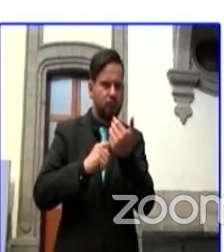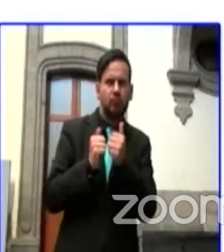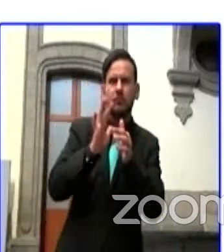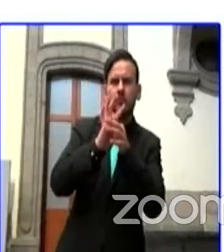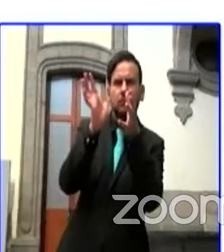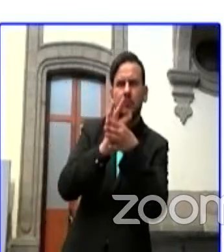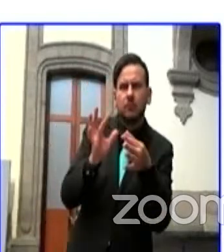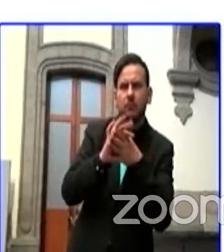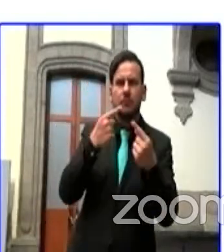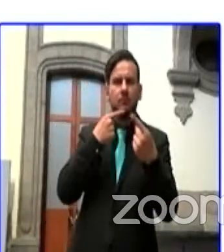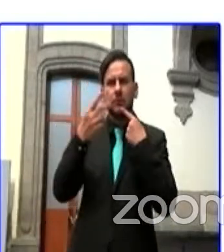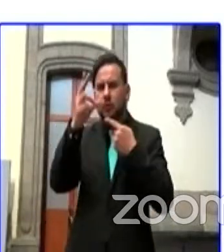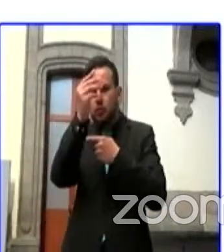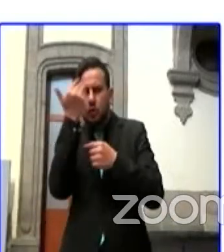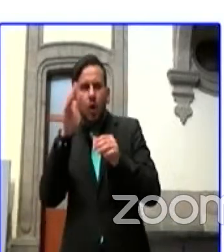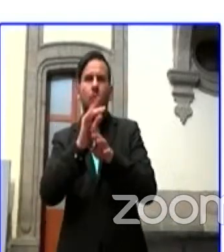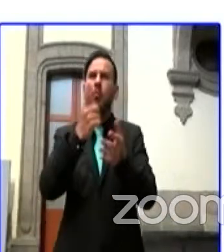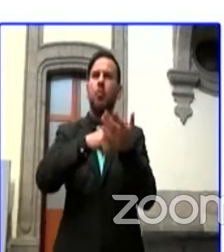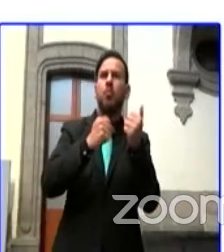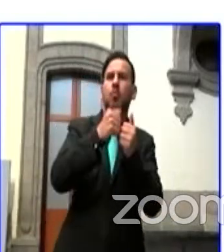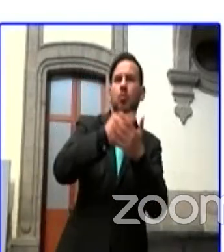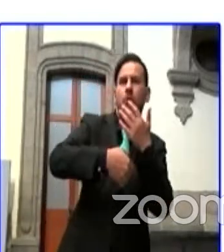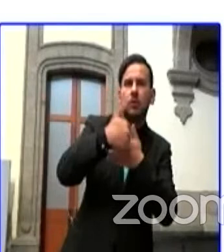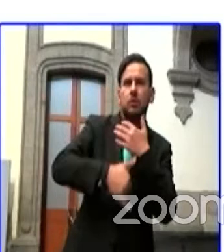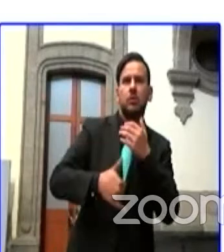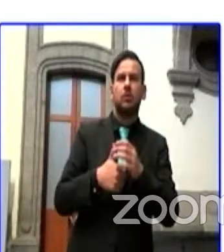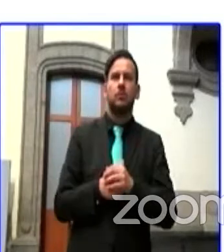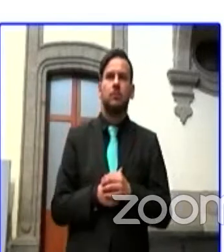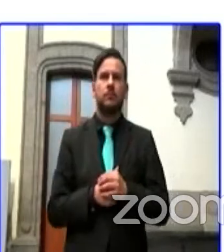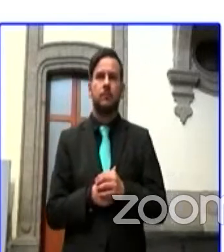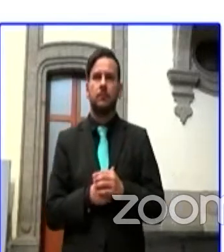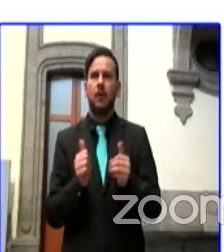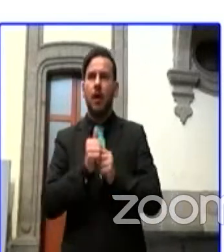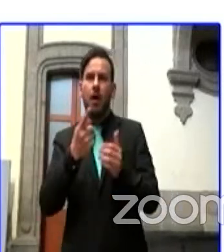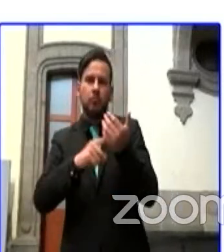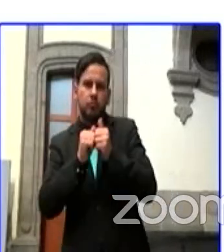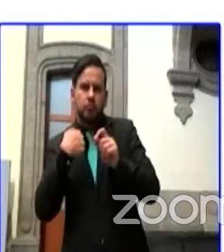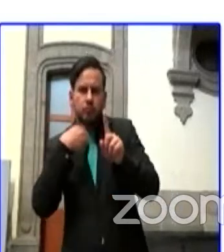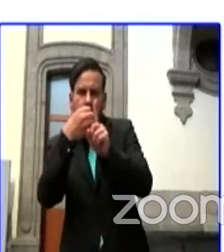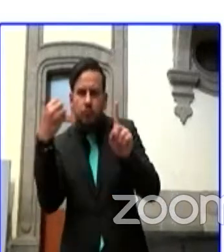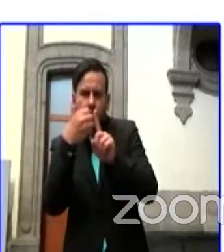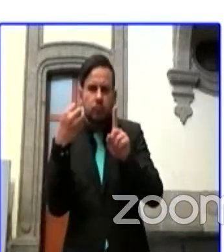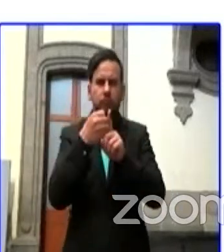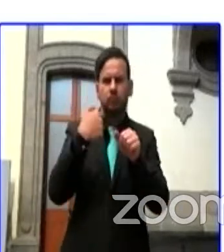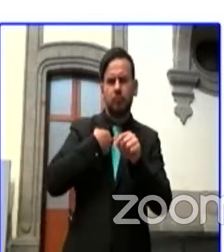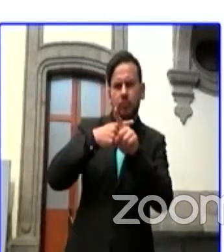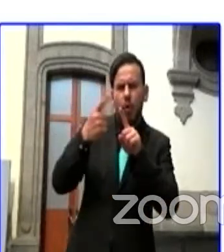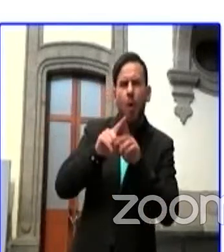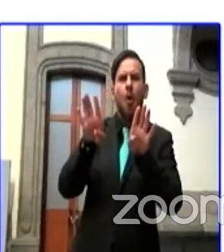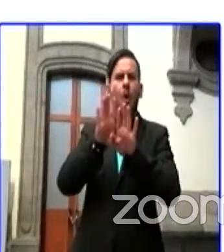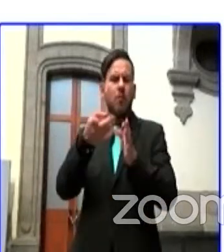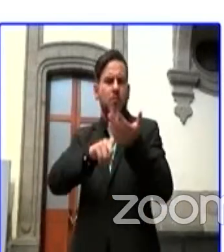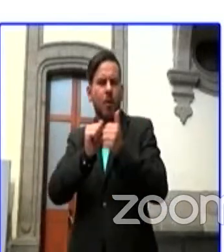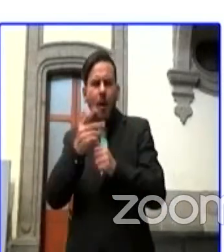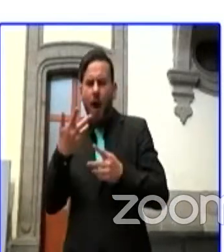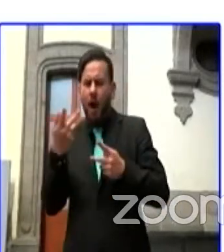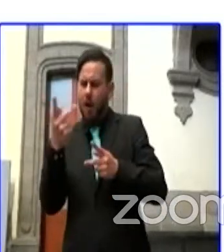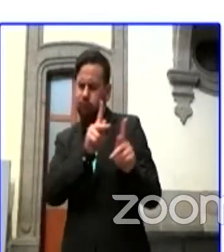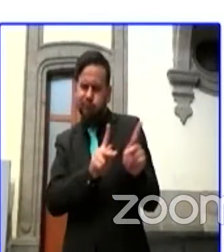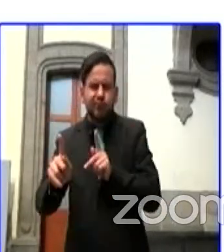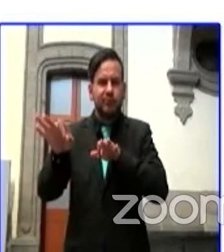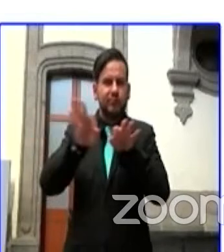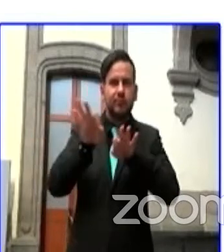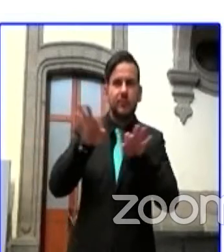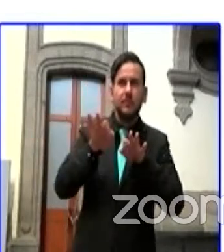no estamos en sus proyectos y estructura organizacional. Y si no estamos en sus planes de trabajo,